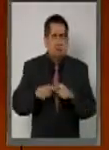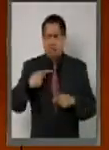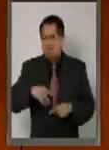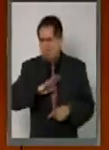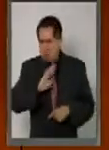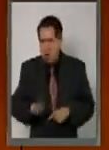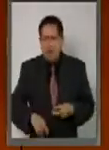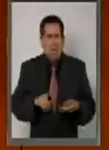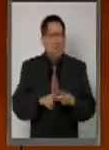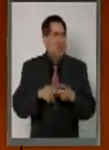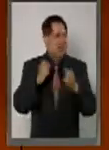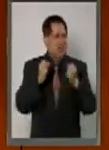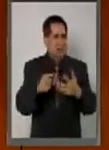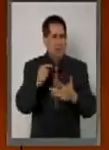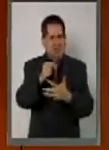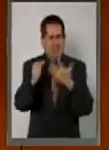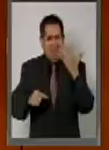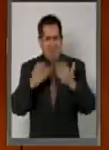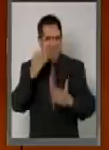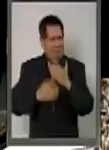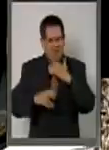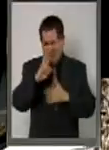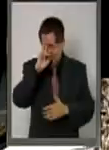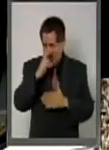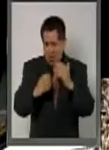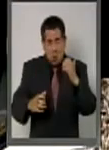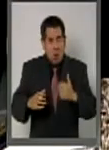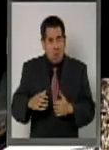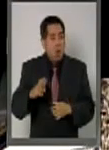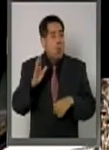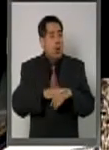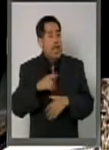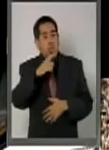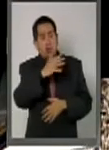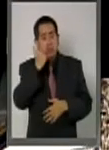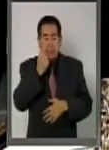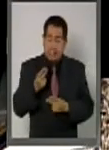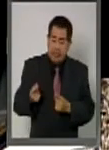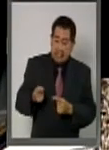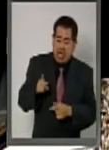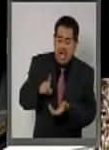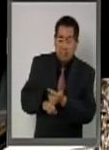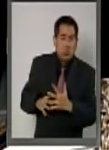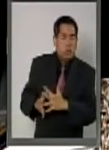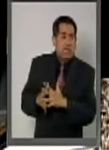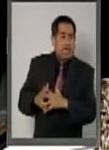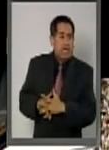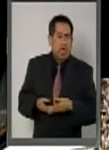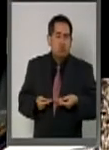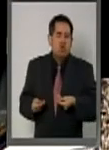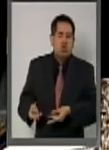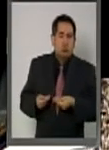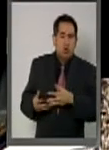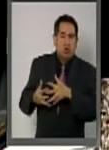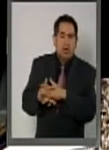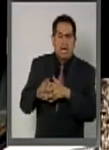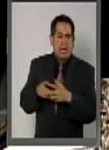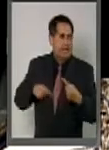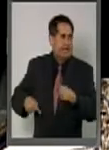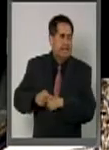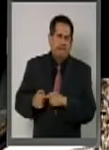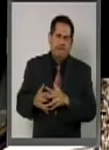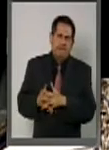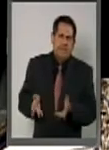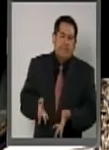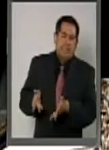muertes, en una violencia, porque ellos quieren que esta sea una guerra entre nosotros,